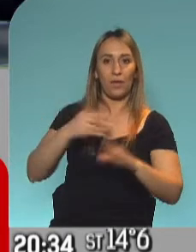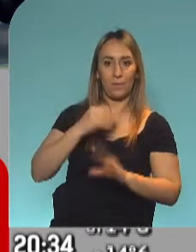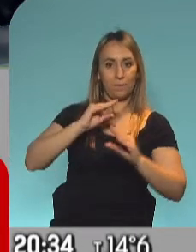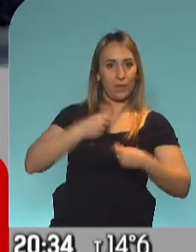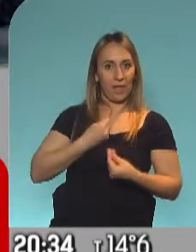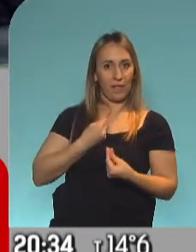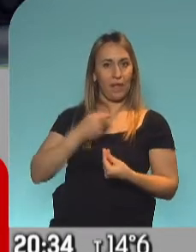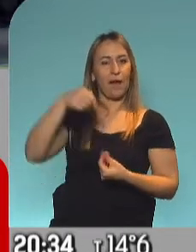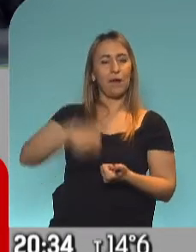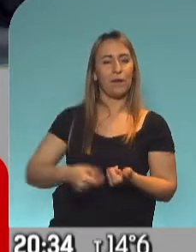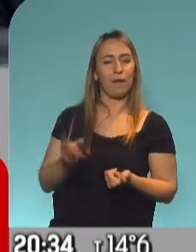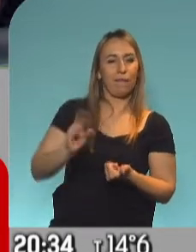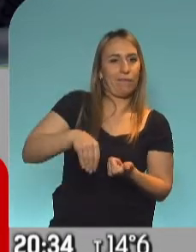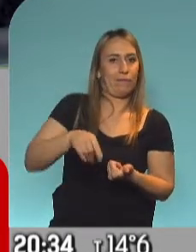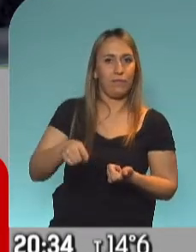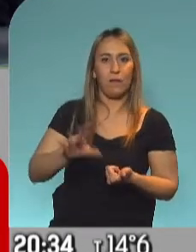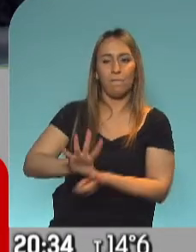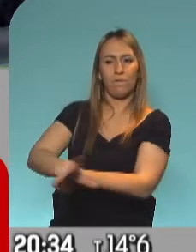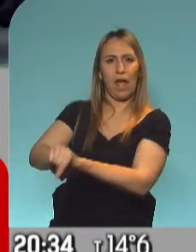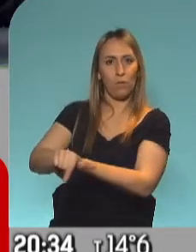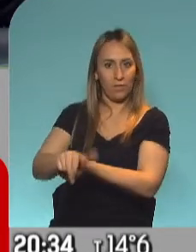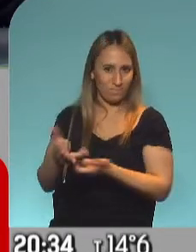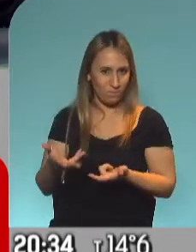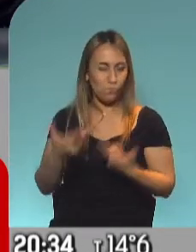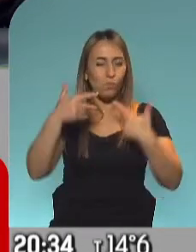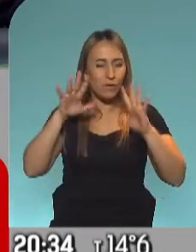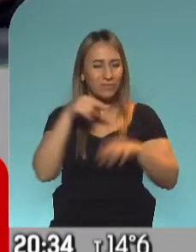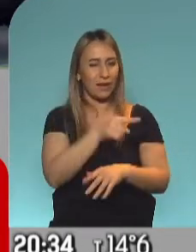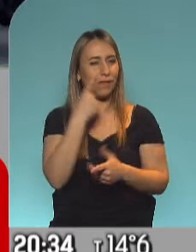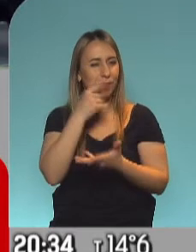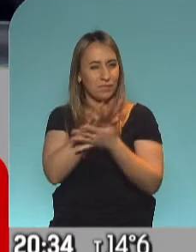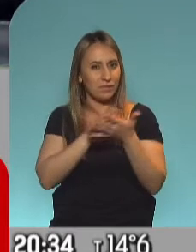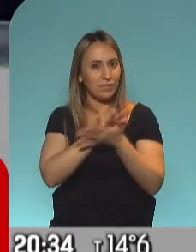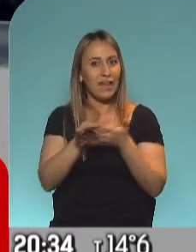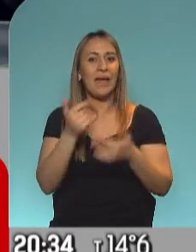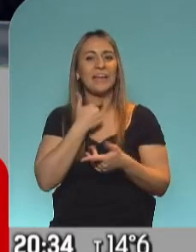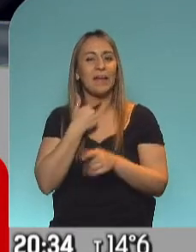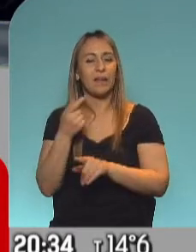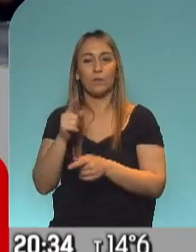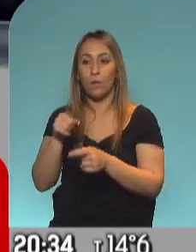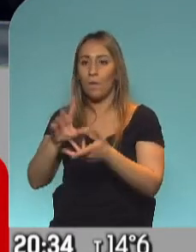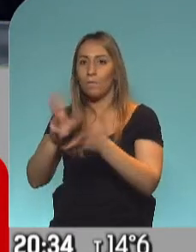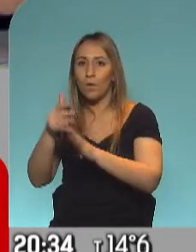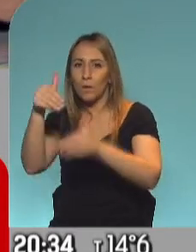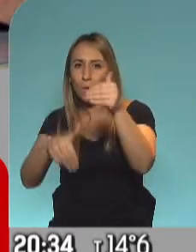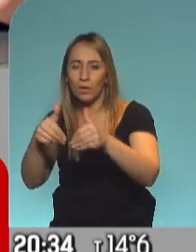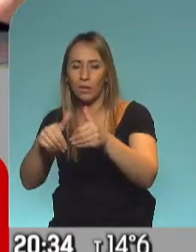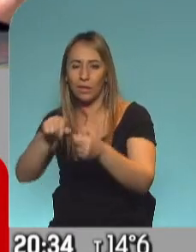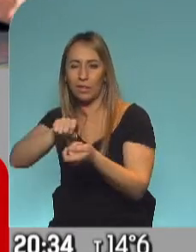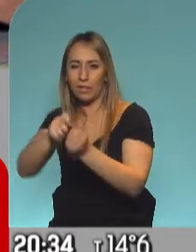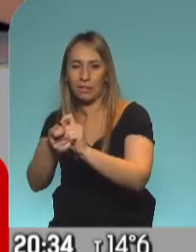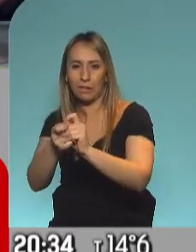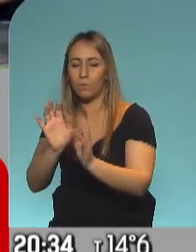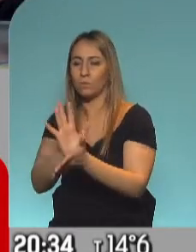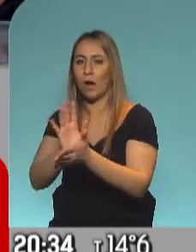posible fraude. ¿Puede estar buscando también que la forma de la elección sea otra? ¿Hay posibilidades de que se cambie la manera en la que la gente tiene que ir a